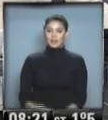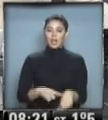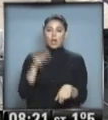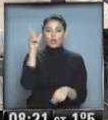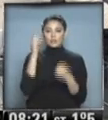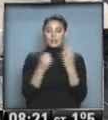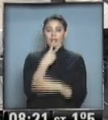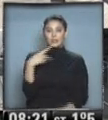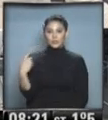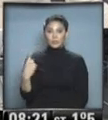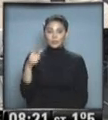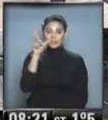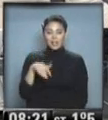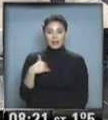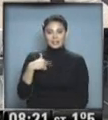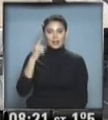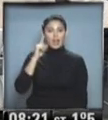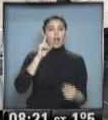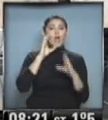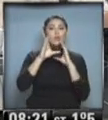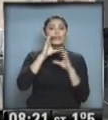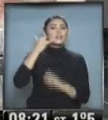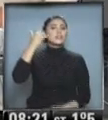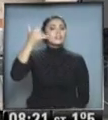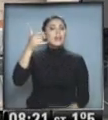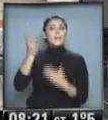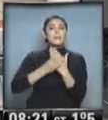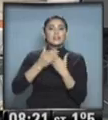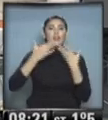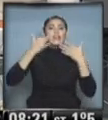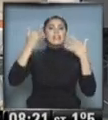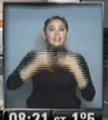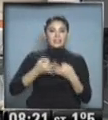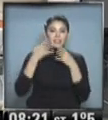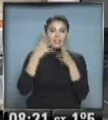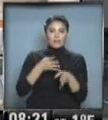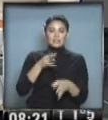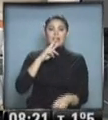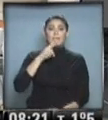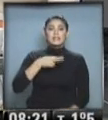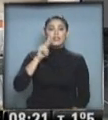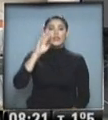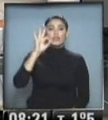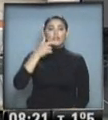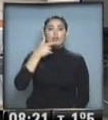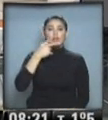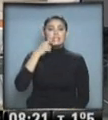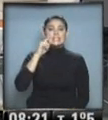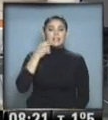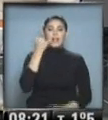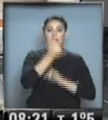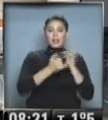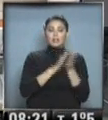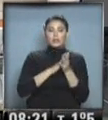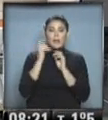8 de la mañana, 21 minutos en todo el país. Estamos en comunicación telefónica con el ministro de Defensa, Agustín Rossi, para hablar de su visita